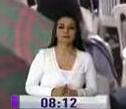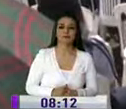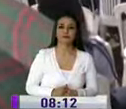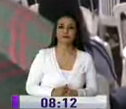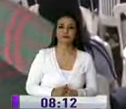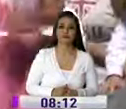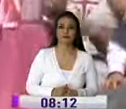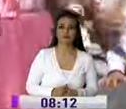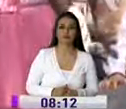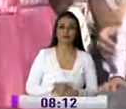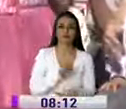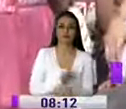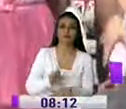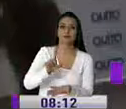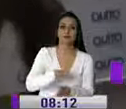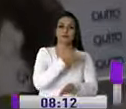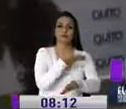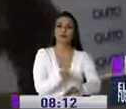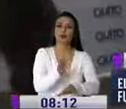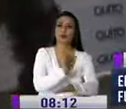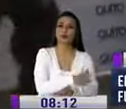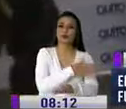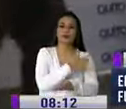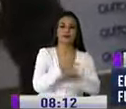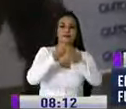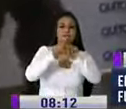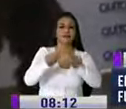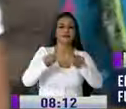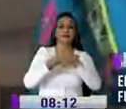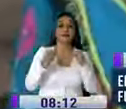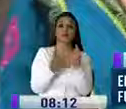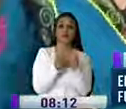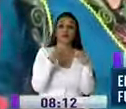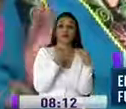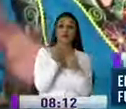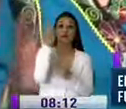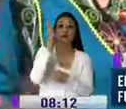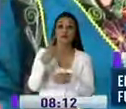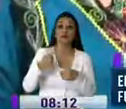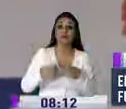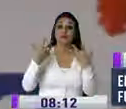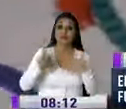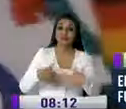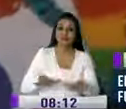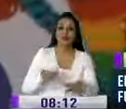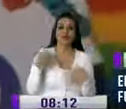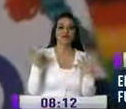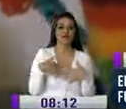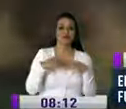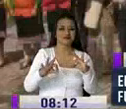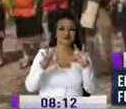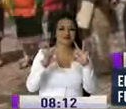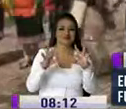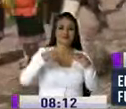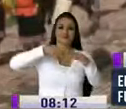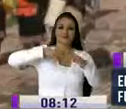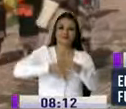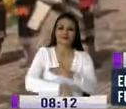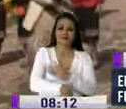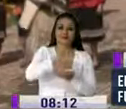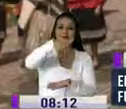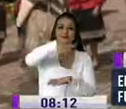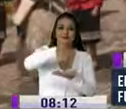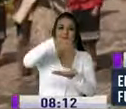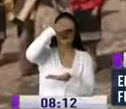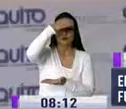La danza, música y el colorido expresado por diferentes agrupaciones del sur de la capital pusieron su dosis de arte en la inauguración del Centro Cultural